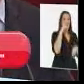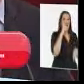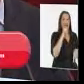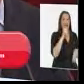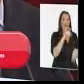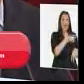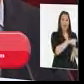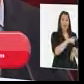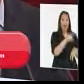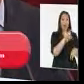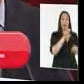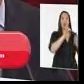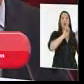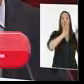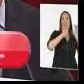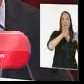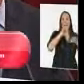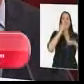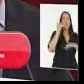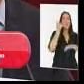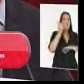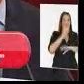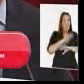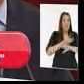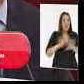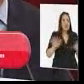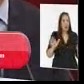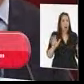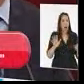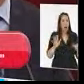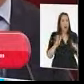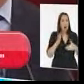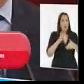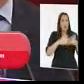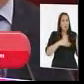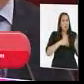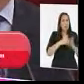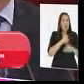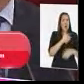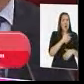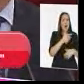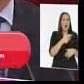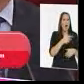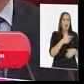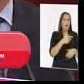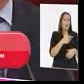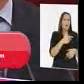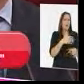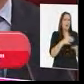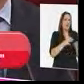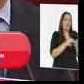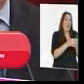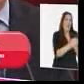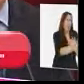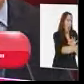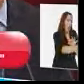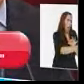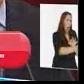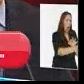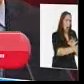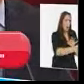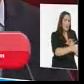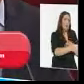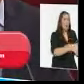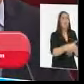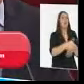es por otra cosa, porque de hecho se llamó al paro antes de discutir los salarios. Y después puede ser que se sumen a... Además está el tema de los salarios, pero digo... El paro